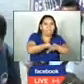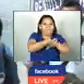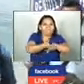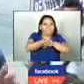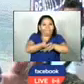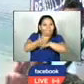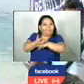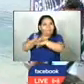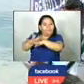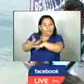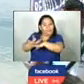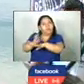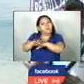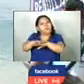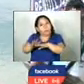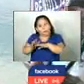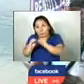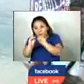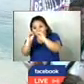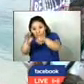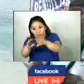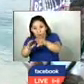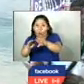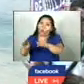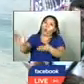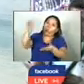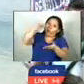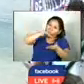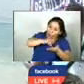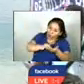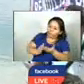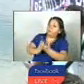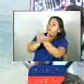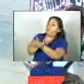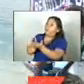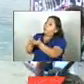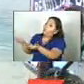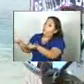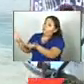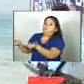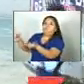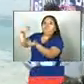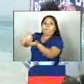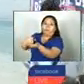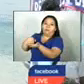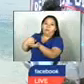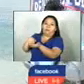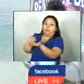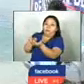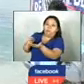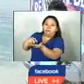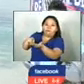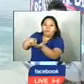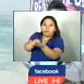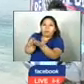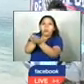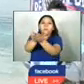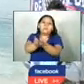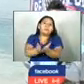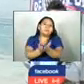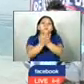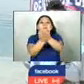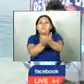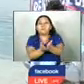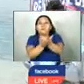embarcación hundida y luego él regresa ya por la gente que él andaba. Cuando él se disponía a venirse ya